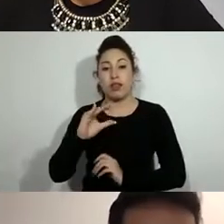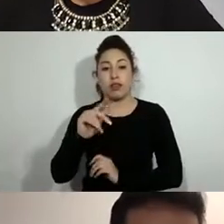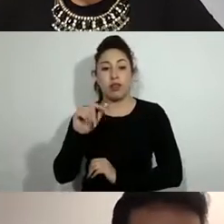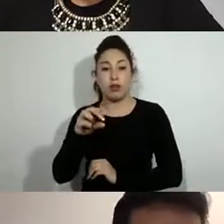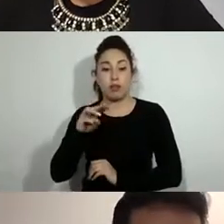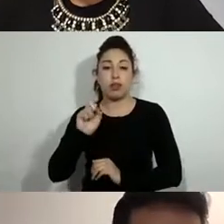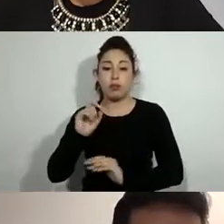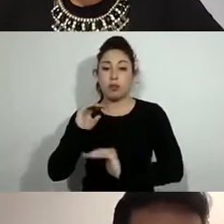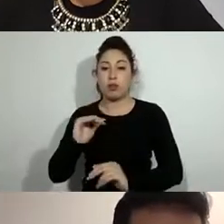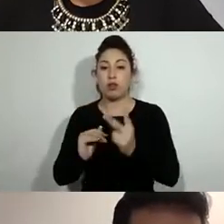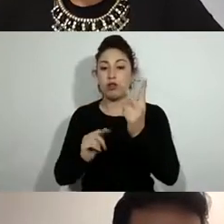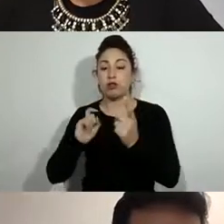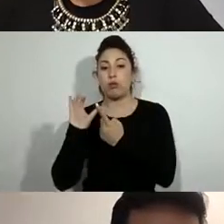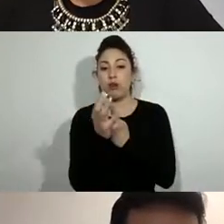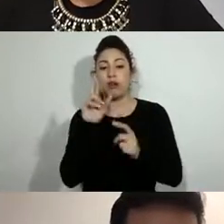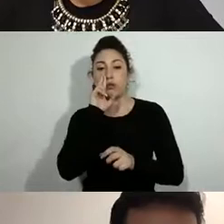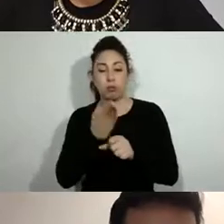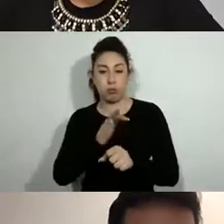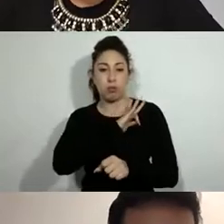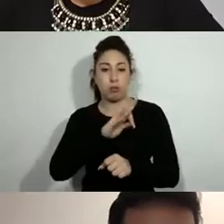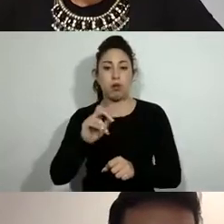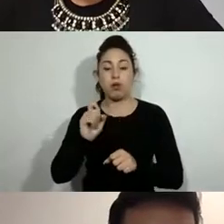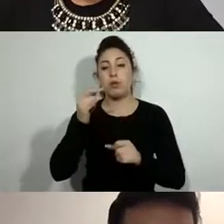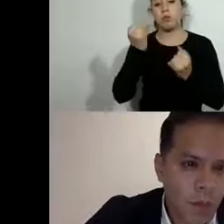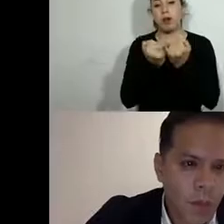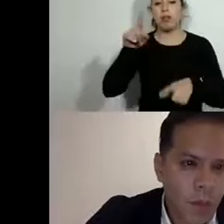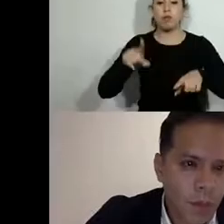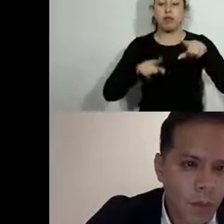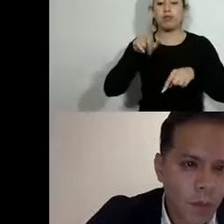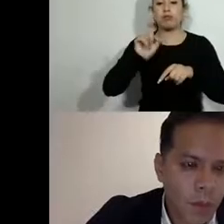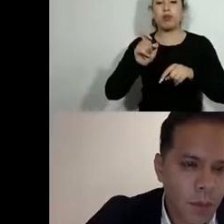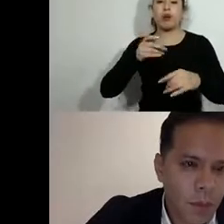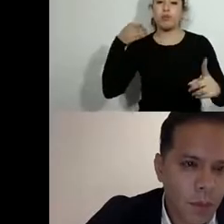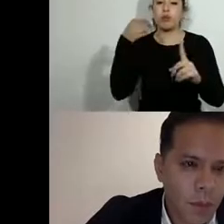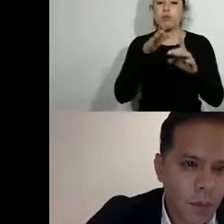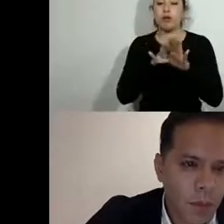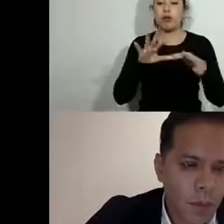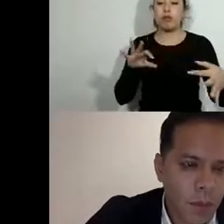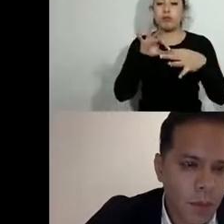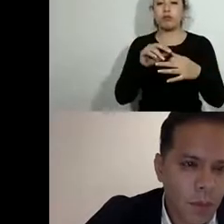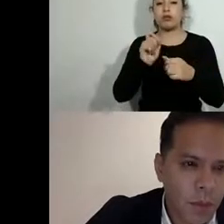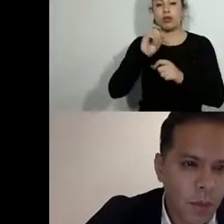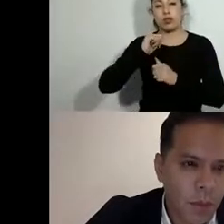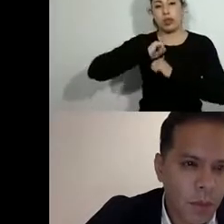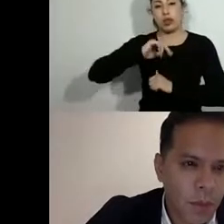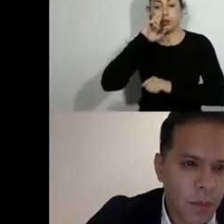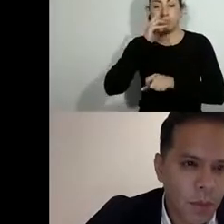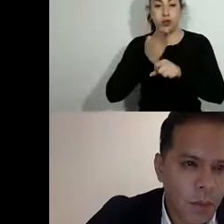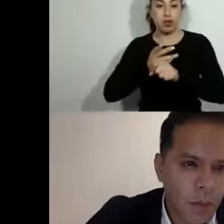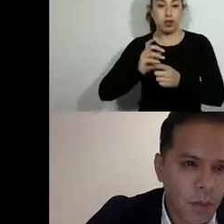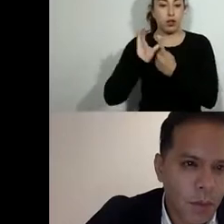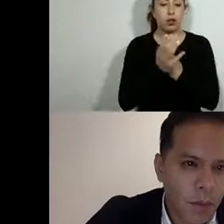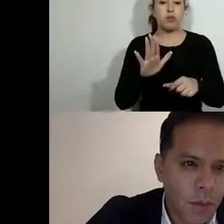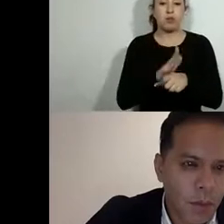comisiones, en razón de su competencia y conforme a su denominación. La rectificación del turno se hará con base en la solicitud por escrito